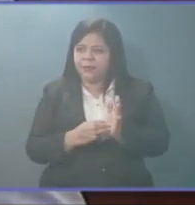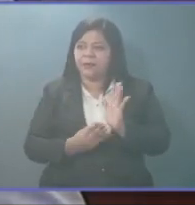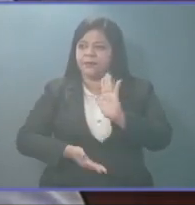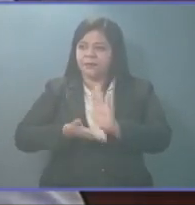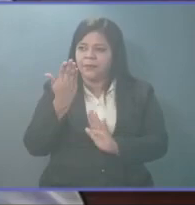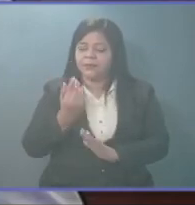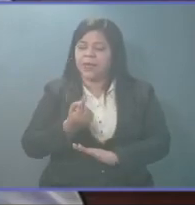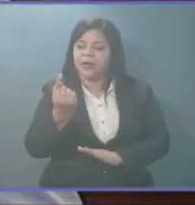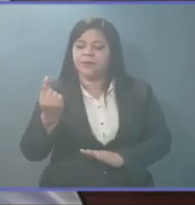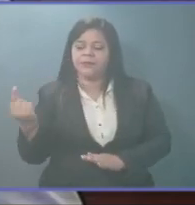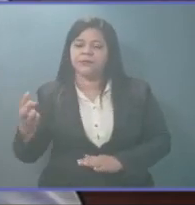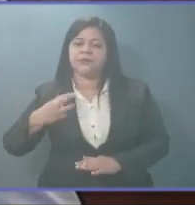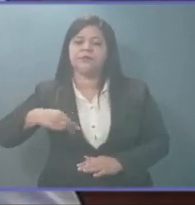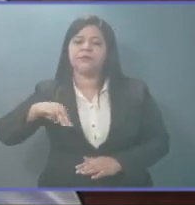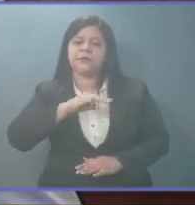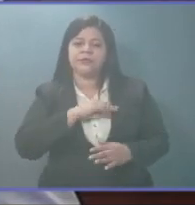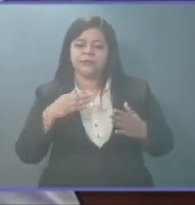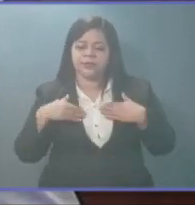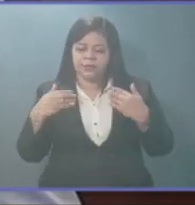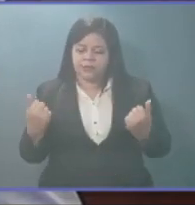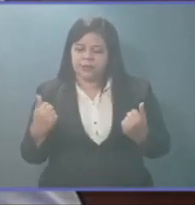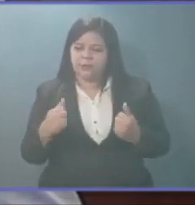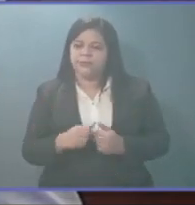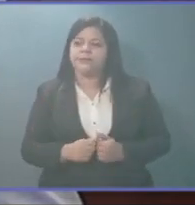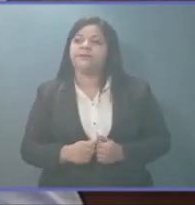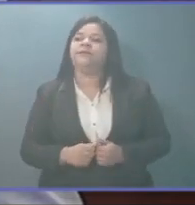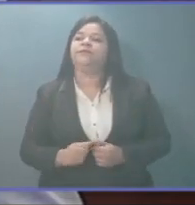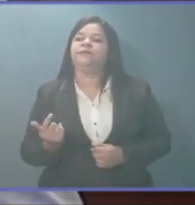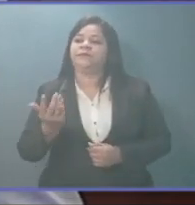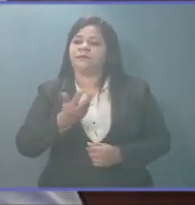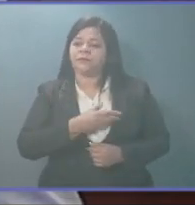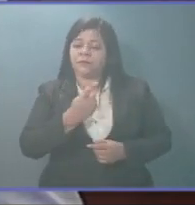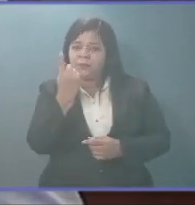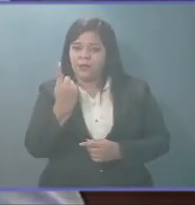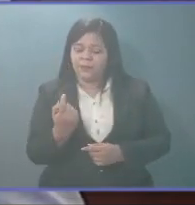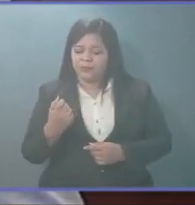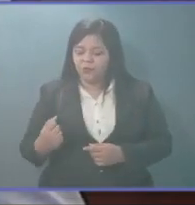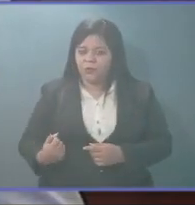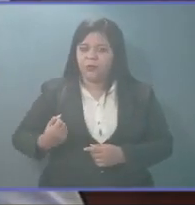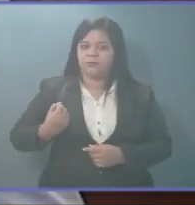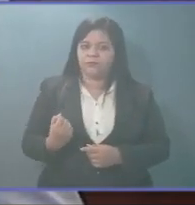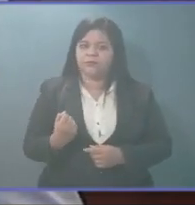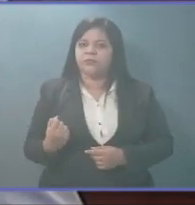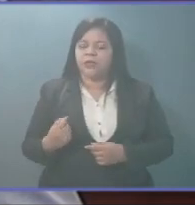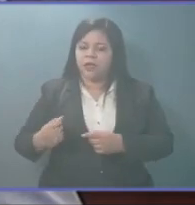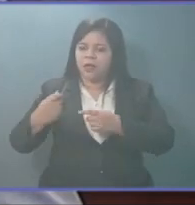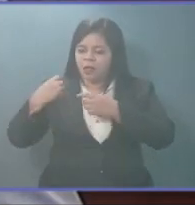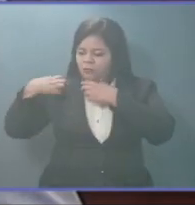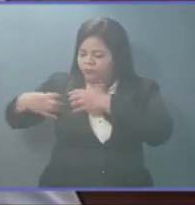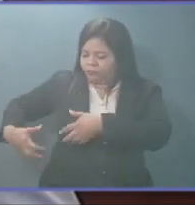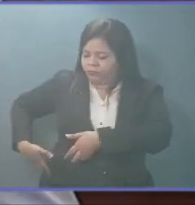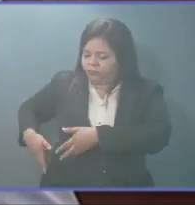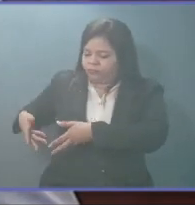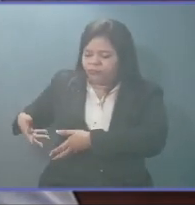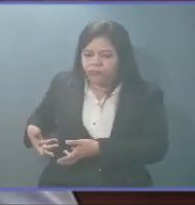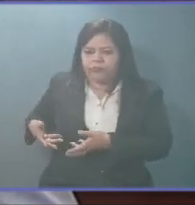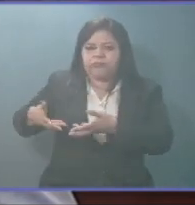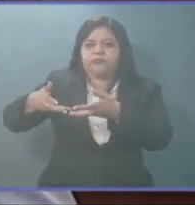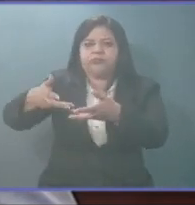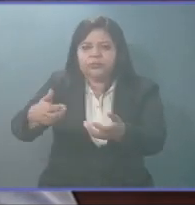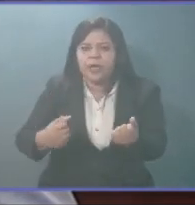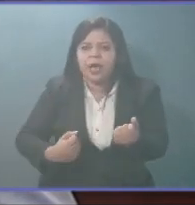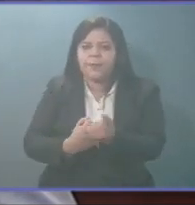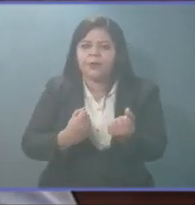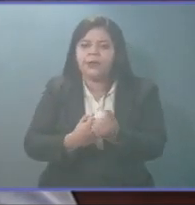a pacientes del Ministerio de Salud. Nuestros carteros de todas las formas se han convertido en una extensión y apoyo